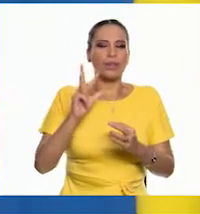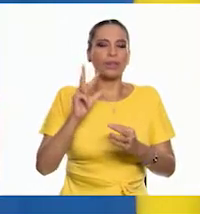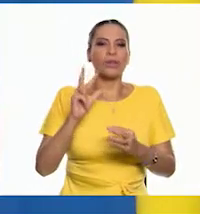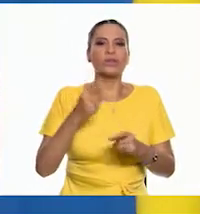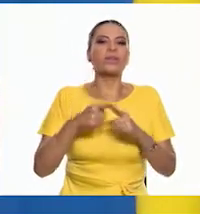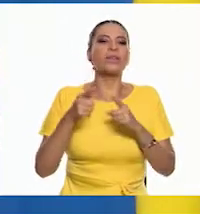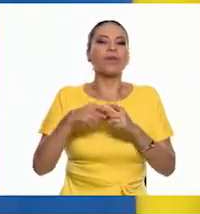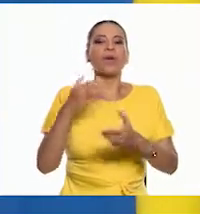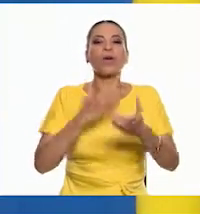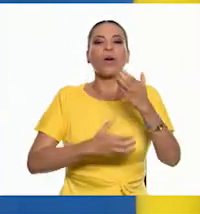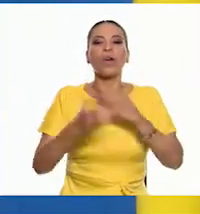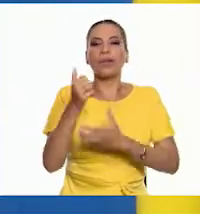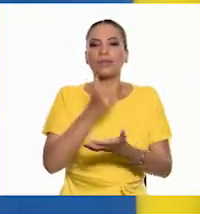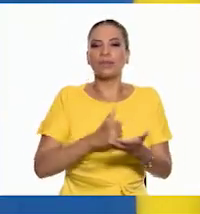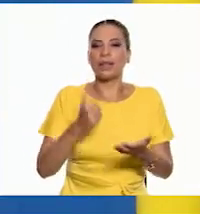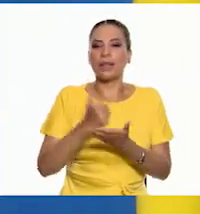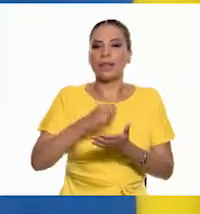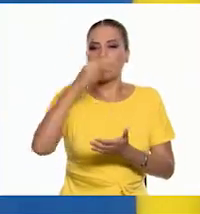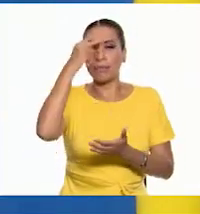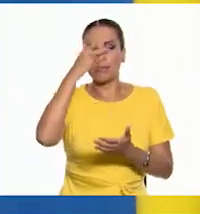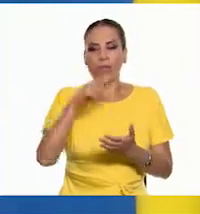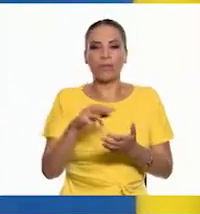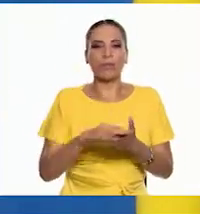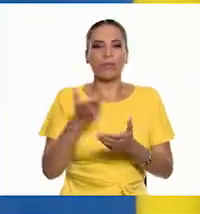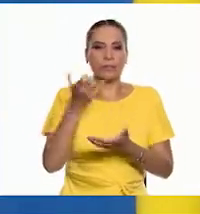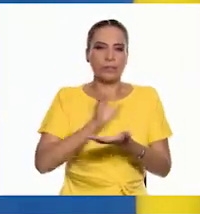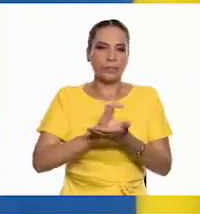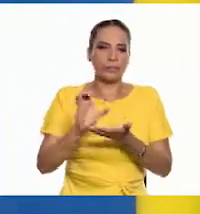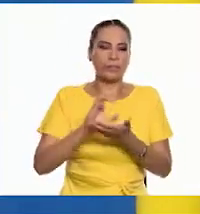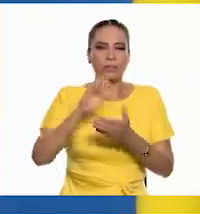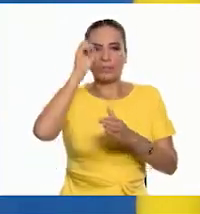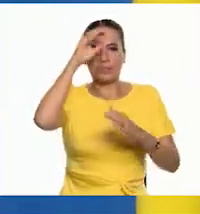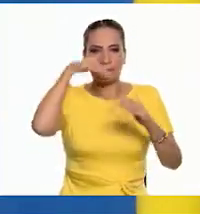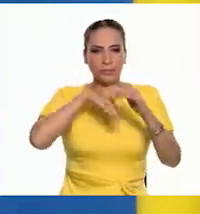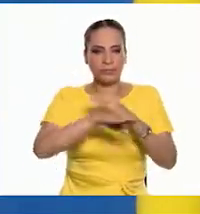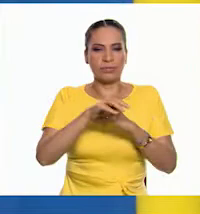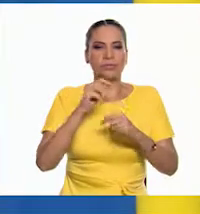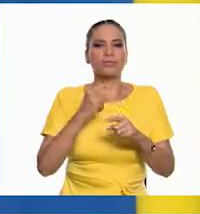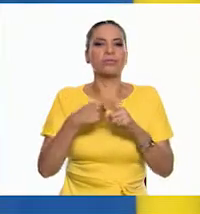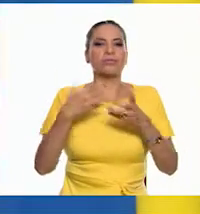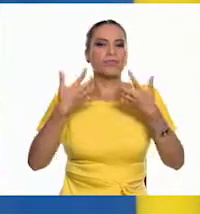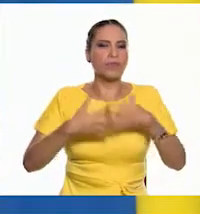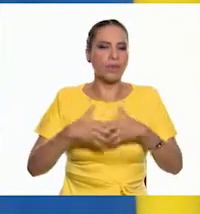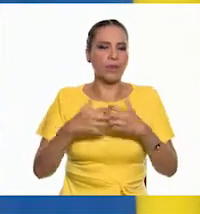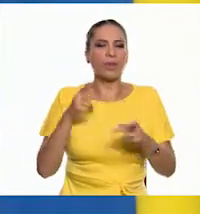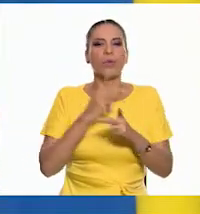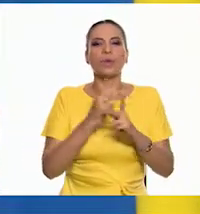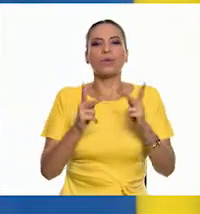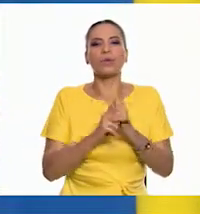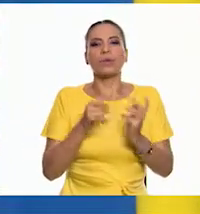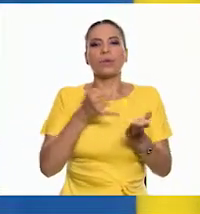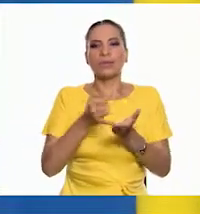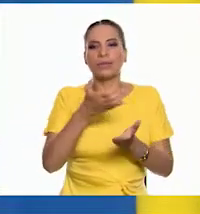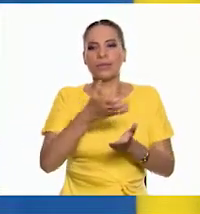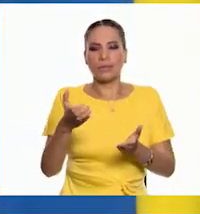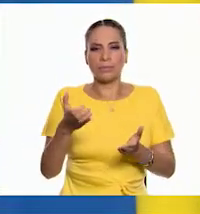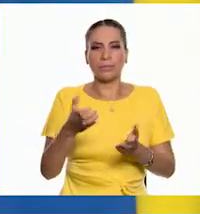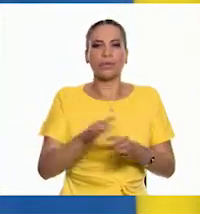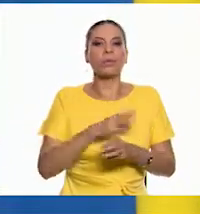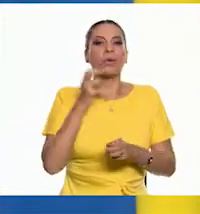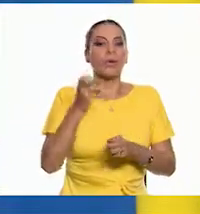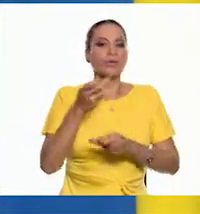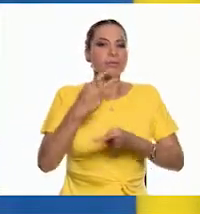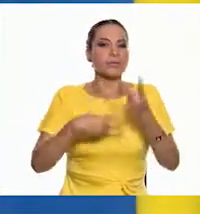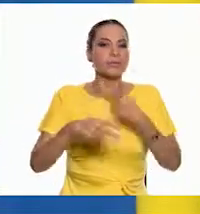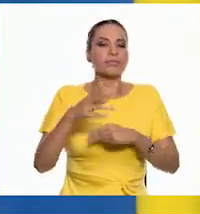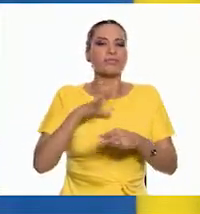grandes comerciantes de la Ciudad de México financiaban las minerías, las manufacturas y la producción agrícola. De esta